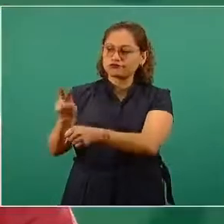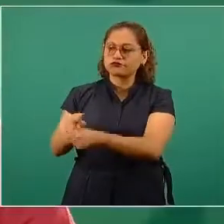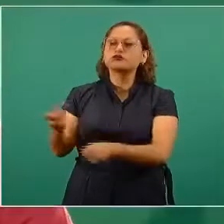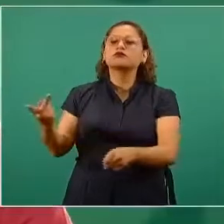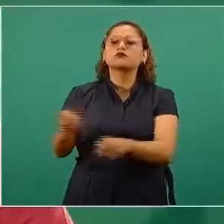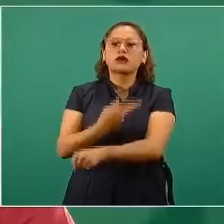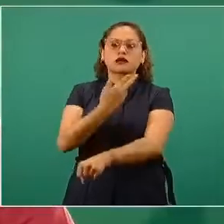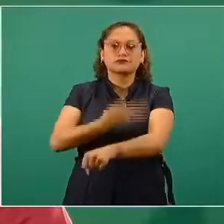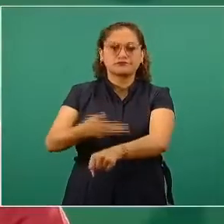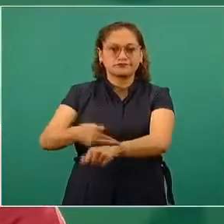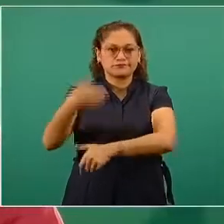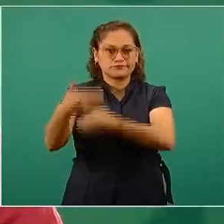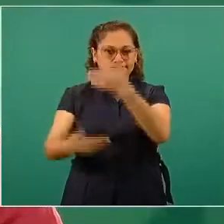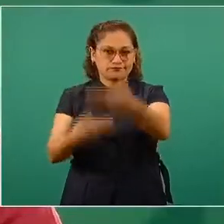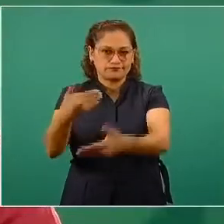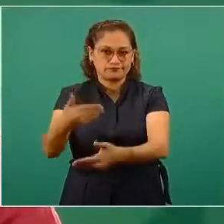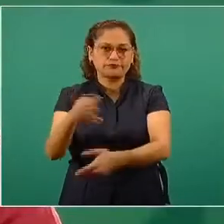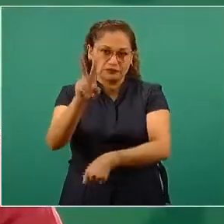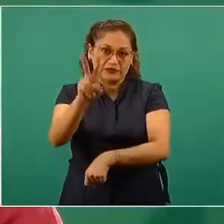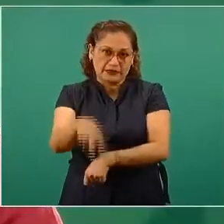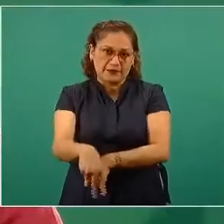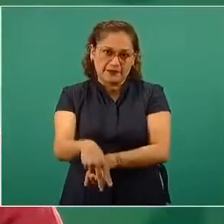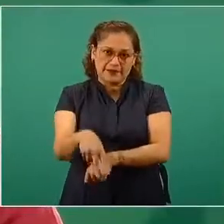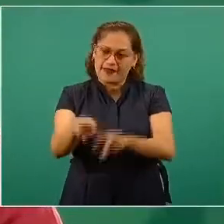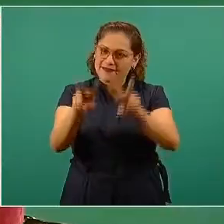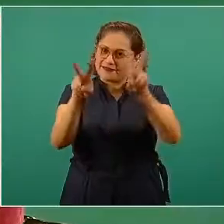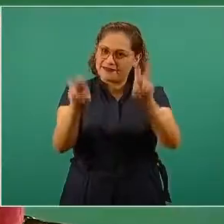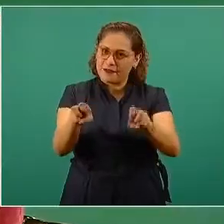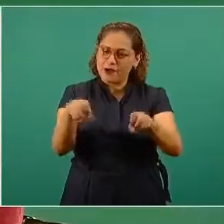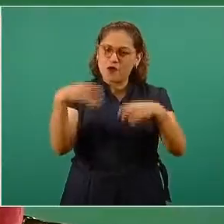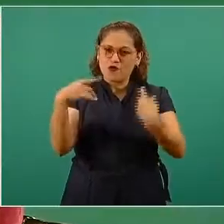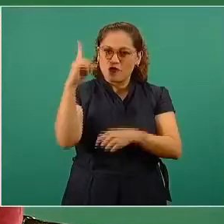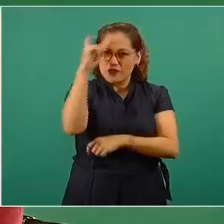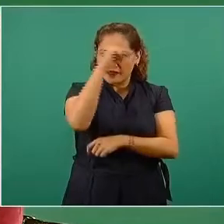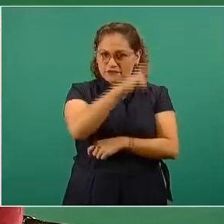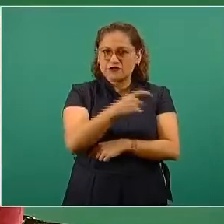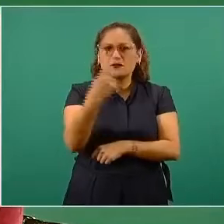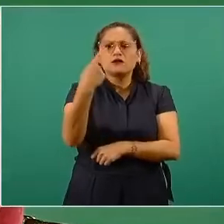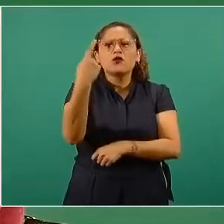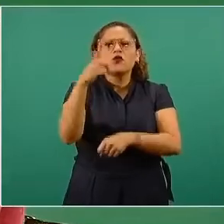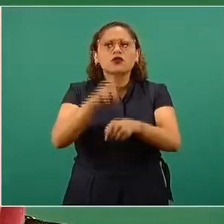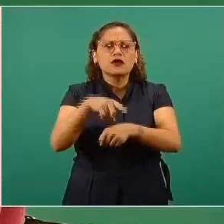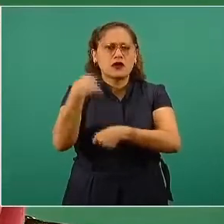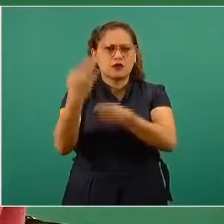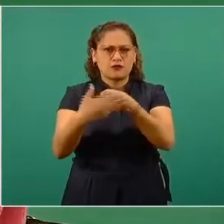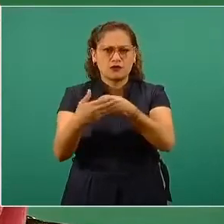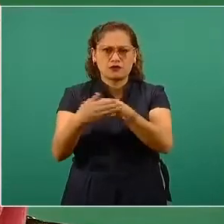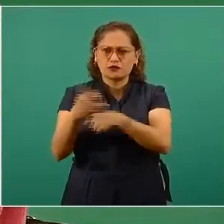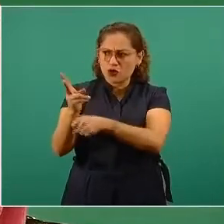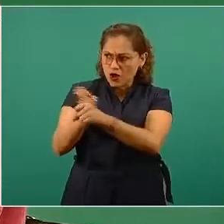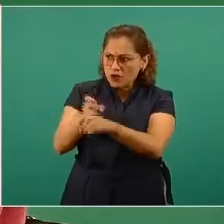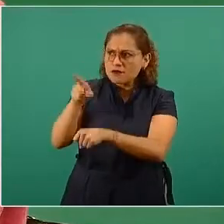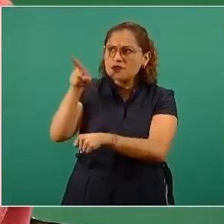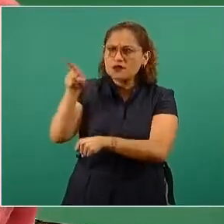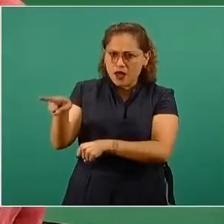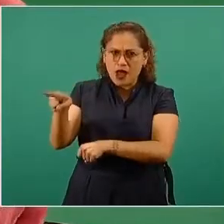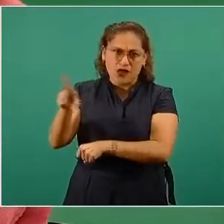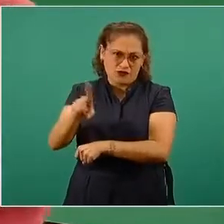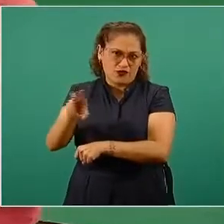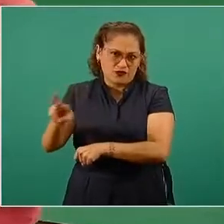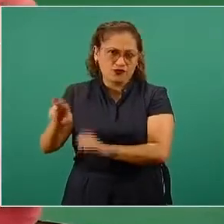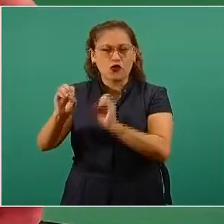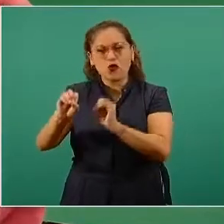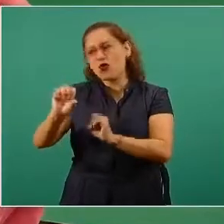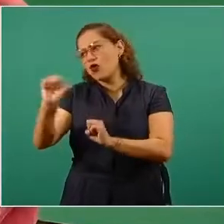proceso complejo, yo creo que vamos a invitar un día al doctor Sbarch o a alguno de sus colaboradoras o colaboradores para que nos